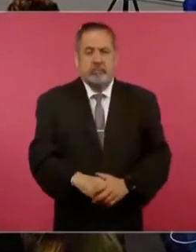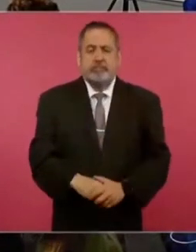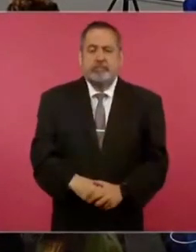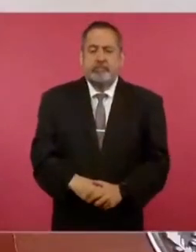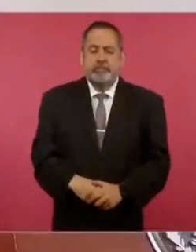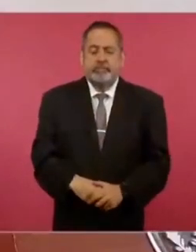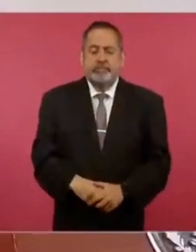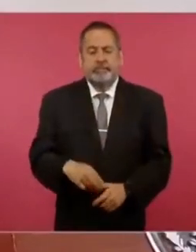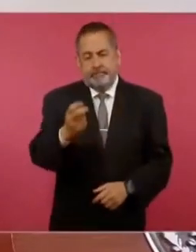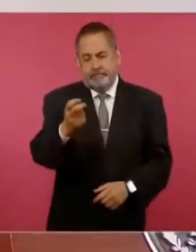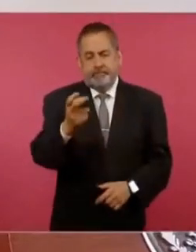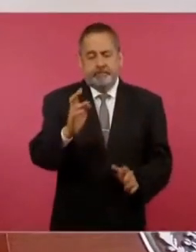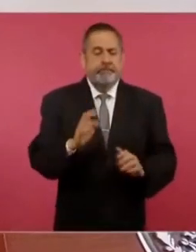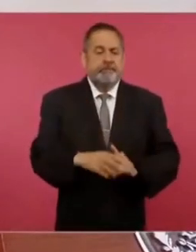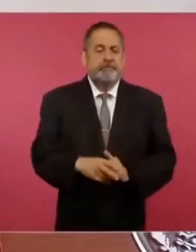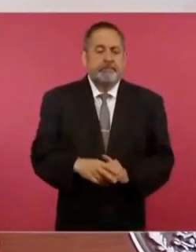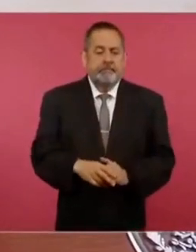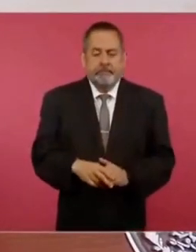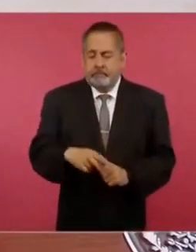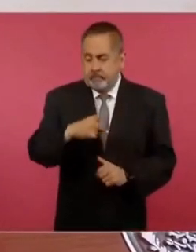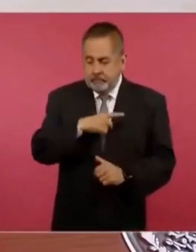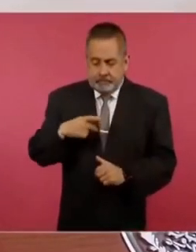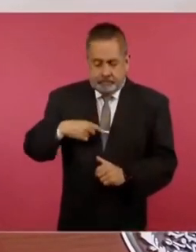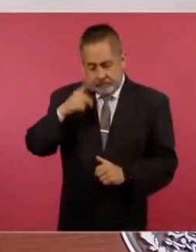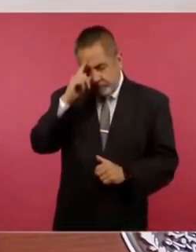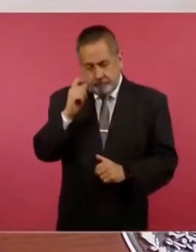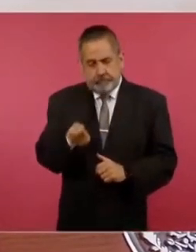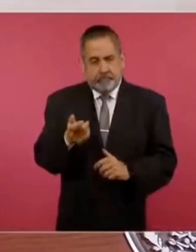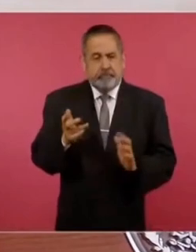Por eso, pues hay que